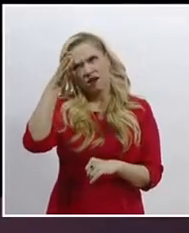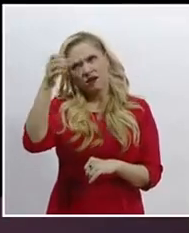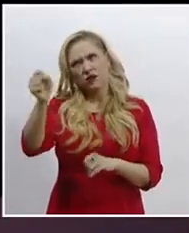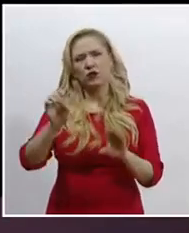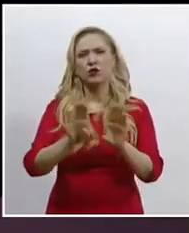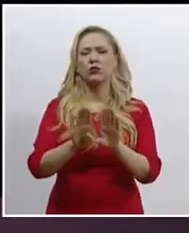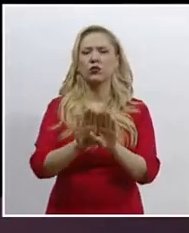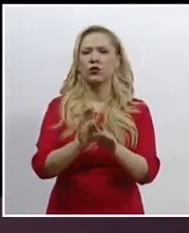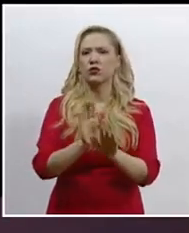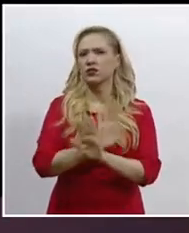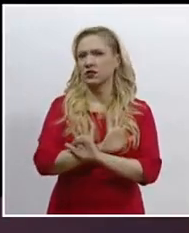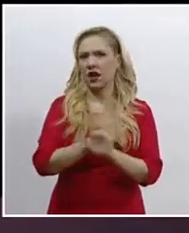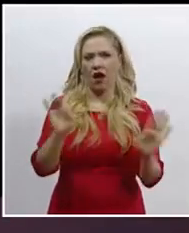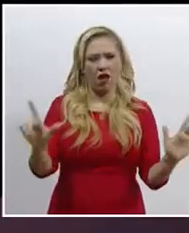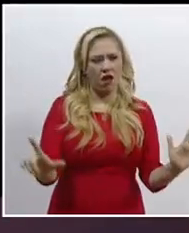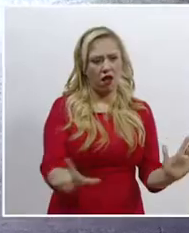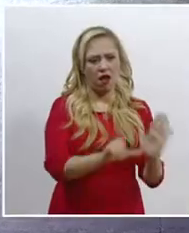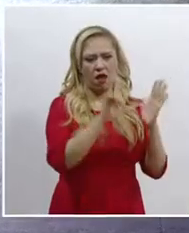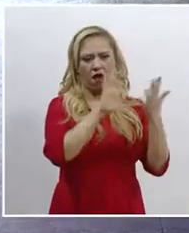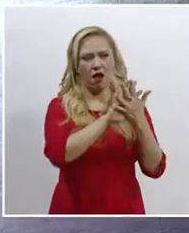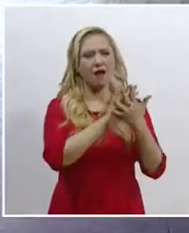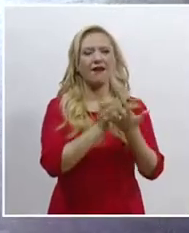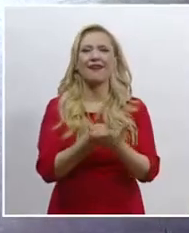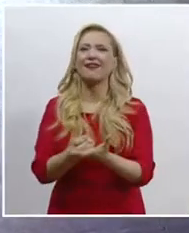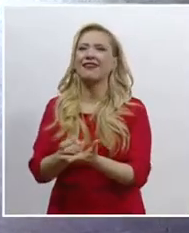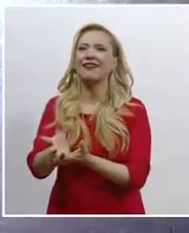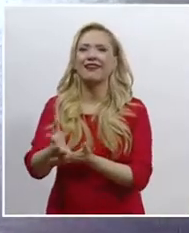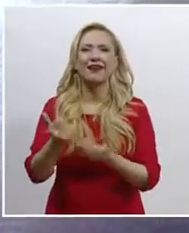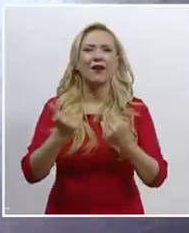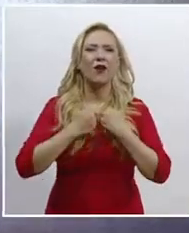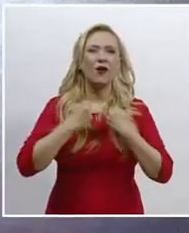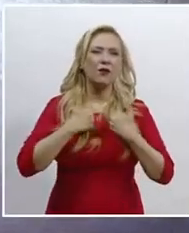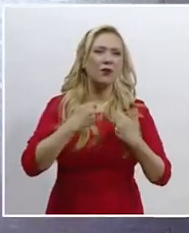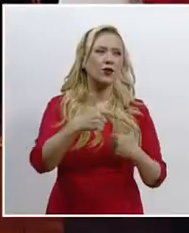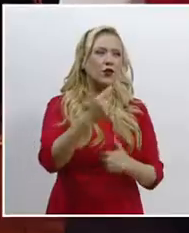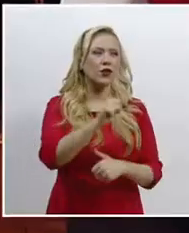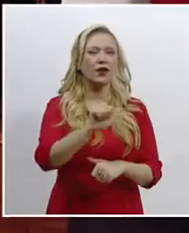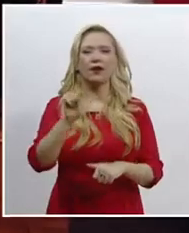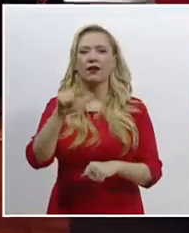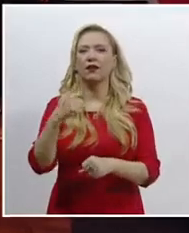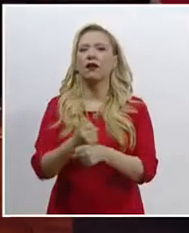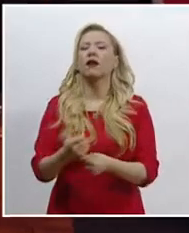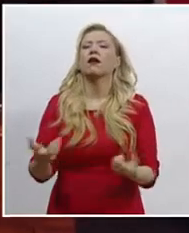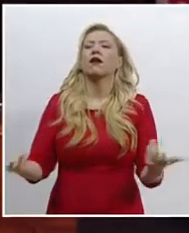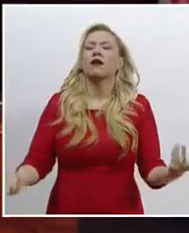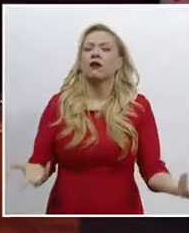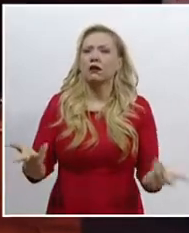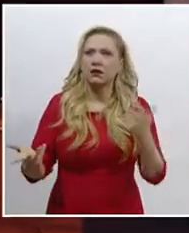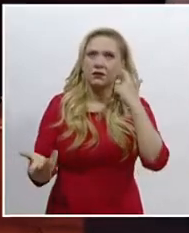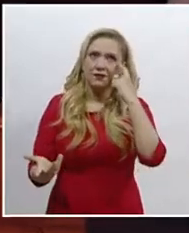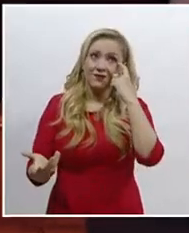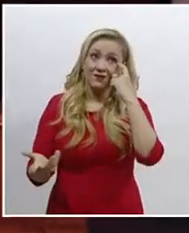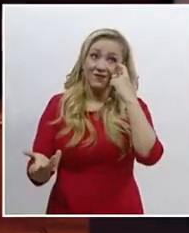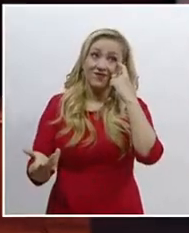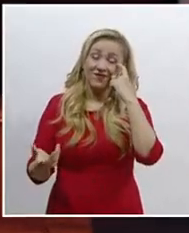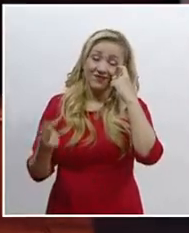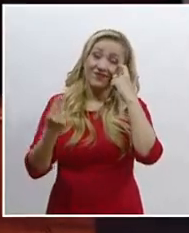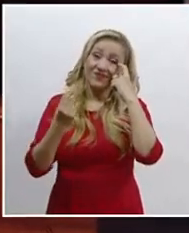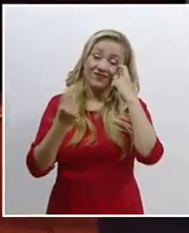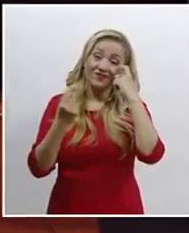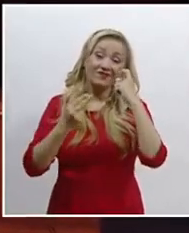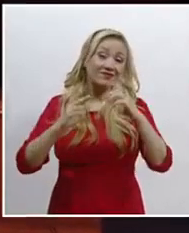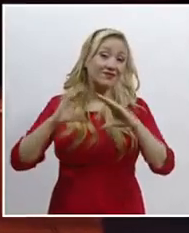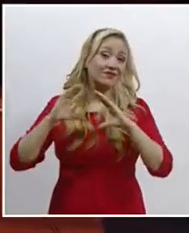y readaptación social para los adolescentes que delinquen se debe incluir el de reeducación. Esto